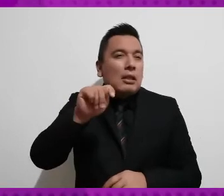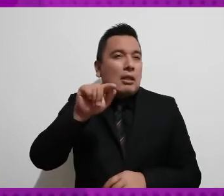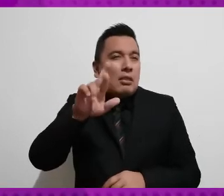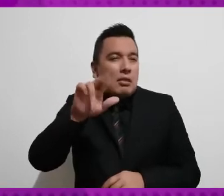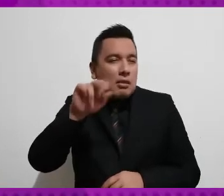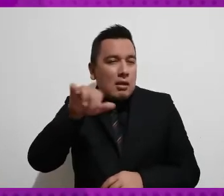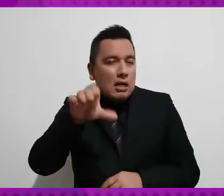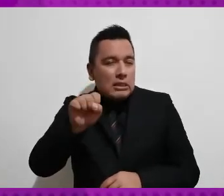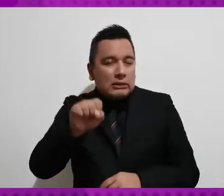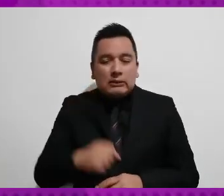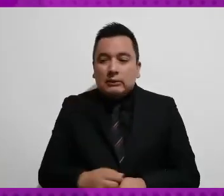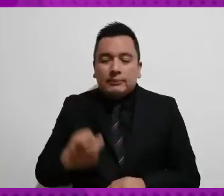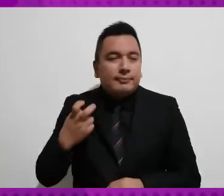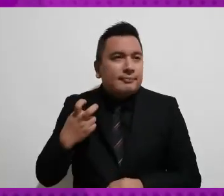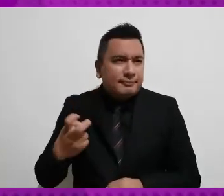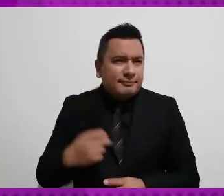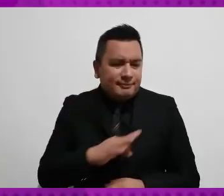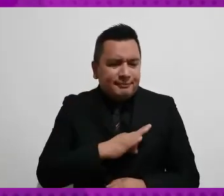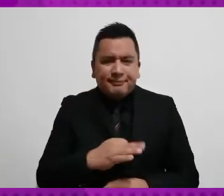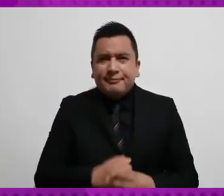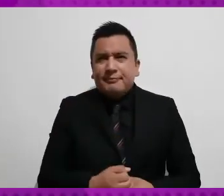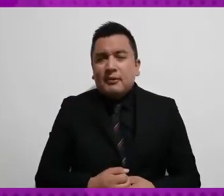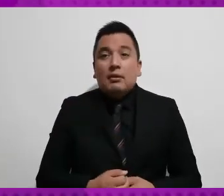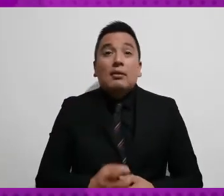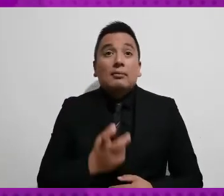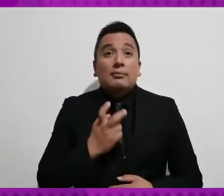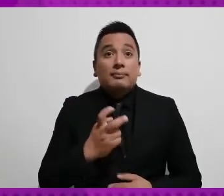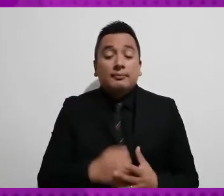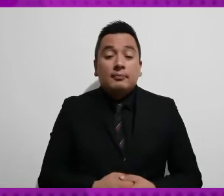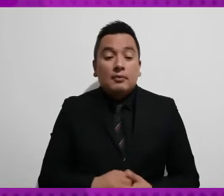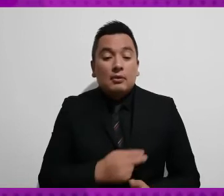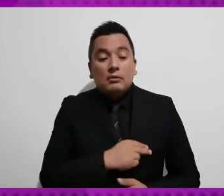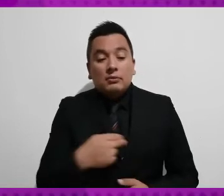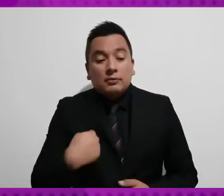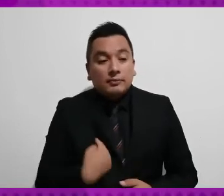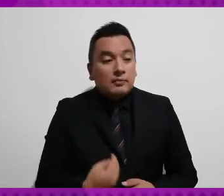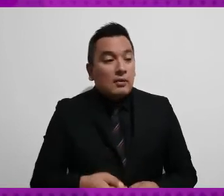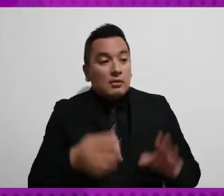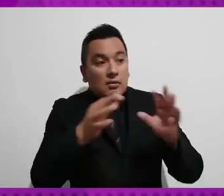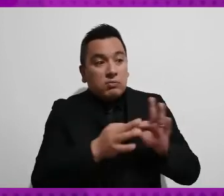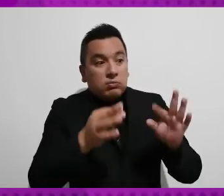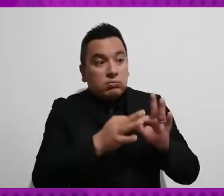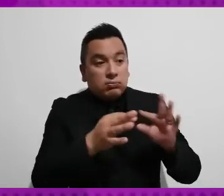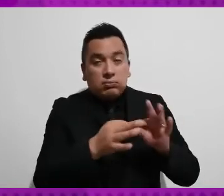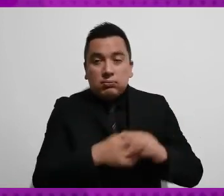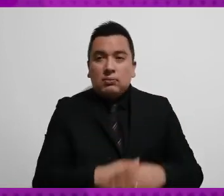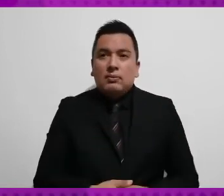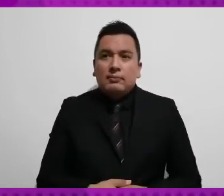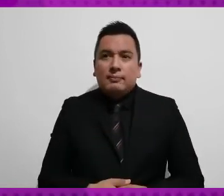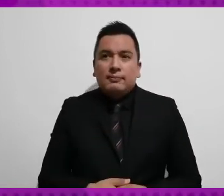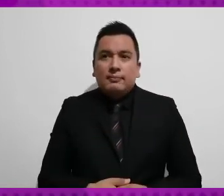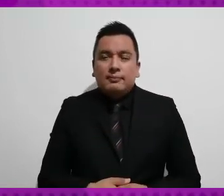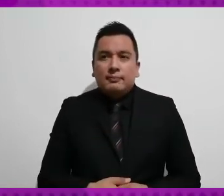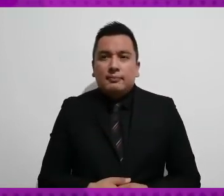¿cuáles son los procedimientos fundamentales en los que estamos capacitando? Y que es importante mencionar, no